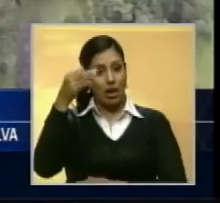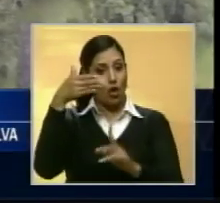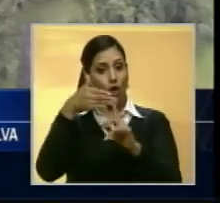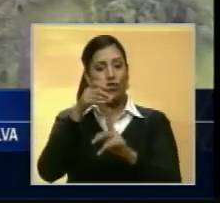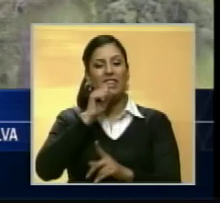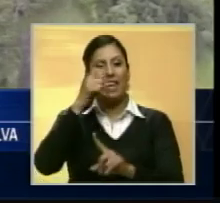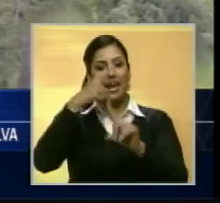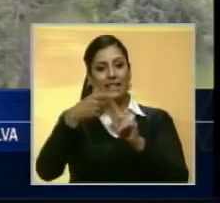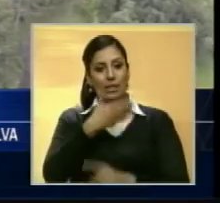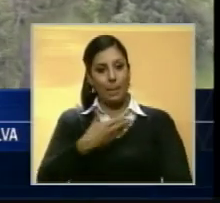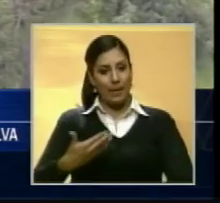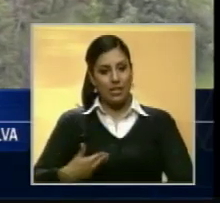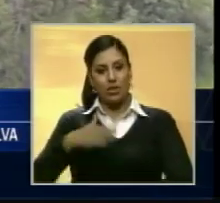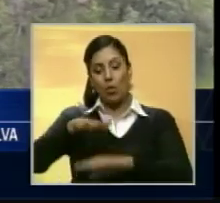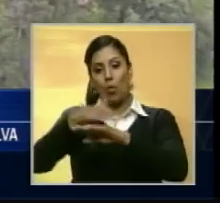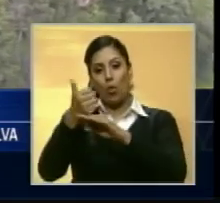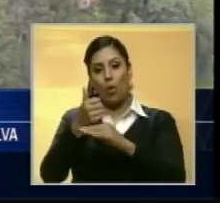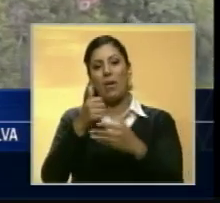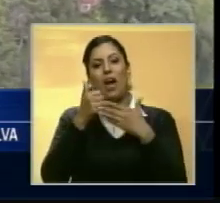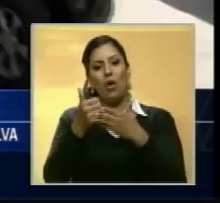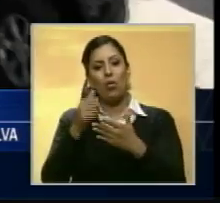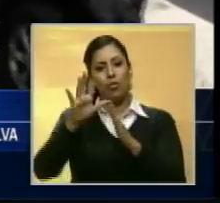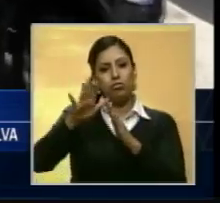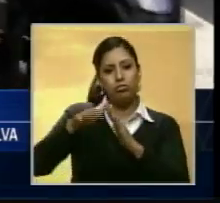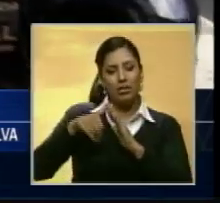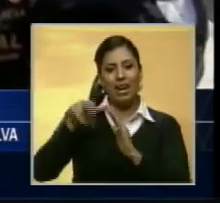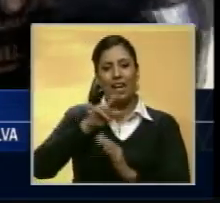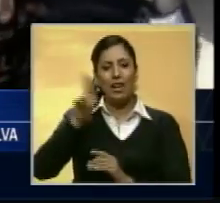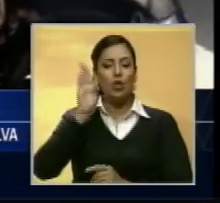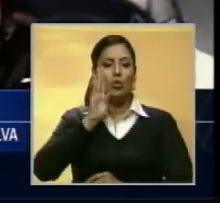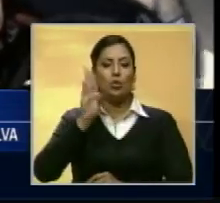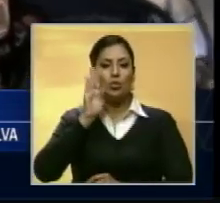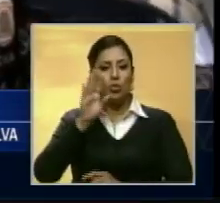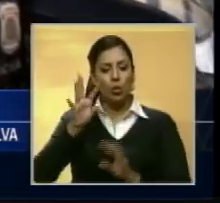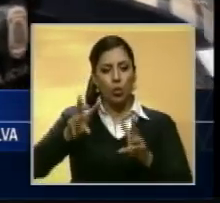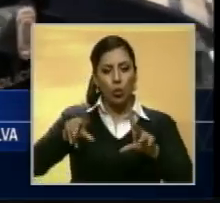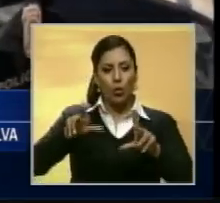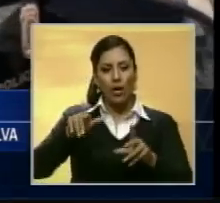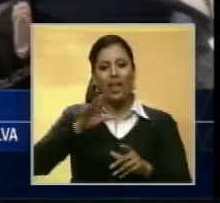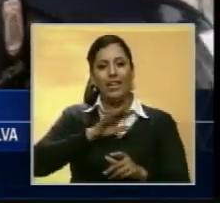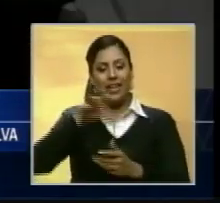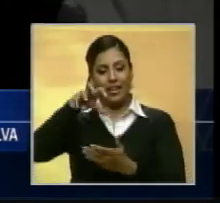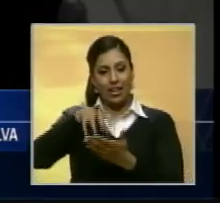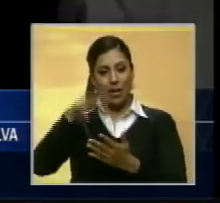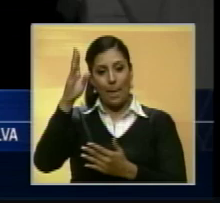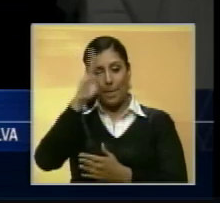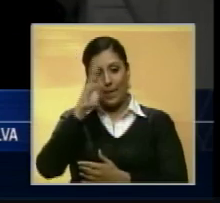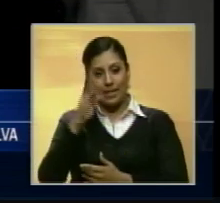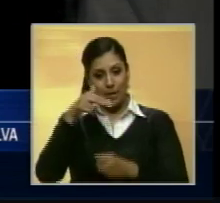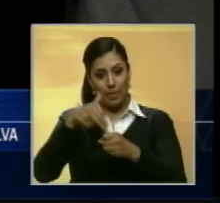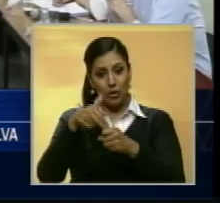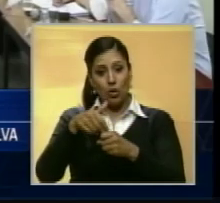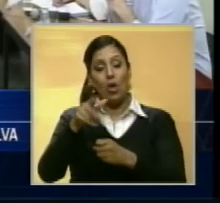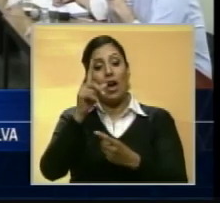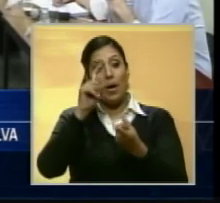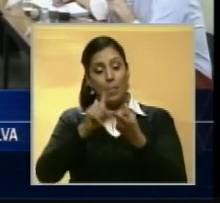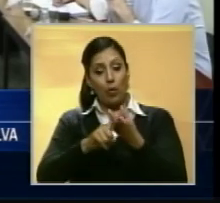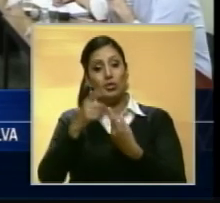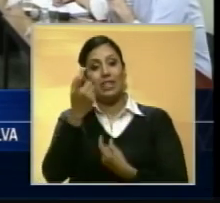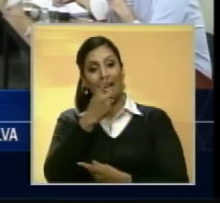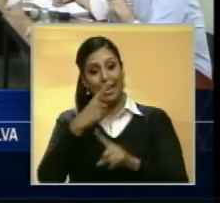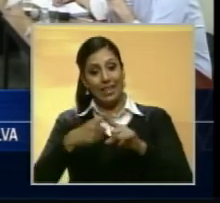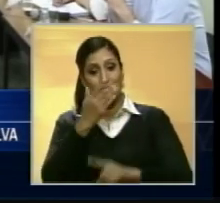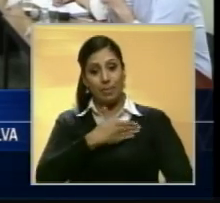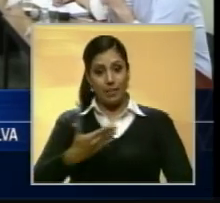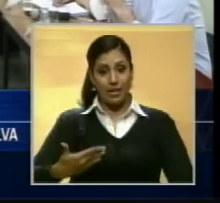el exmandatario, acusado de favorecerse de la red de sobornos que envuelve la estatal Petrobras. La esposa del